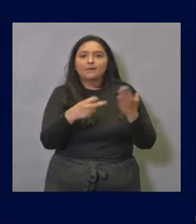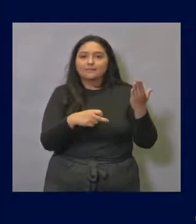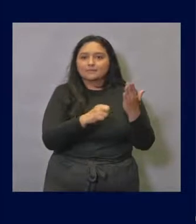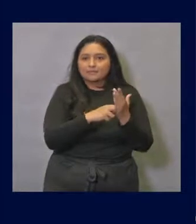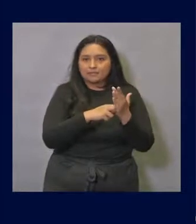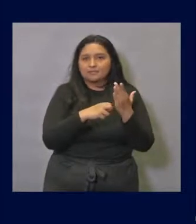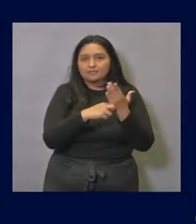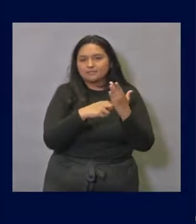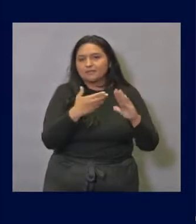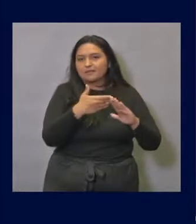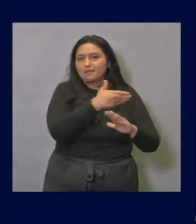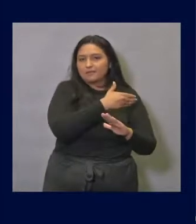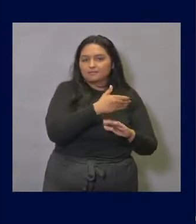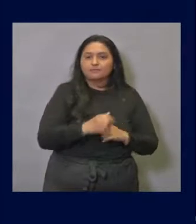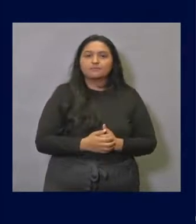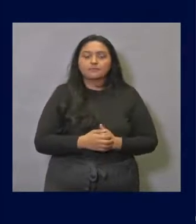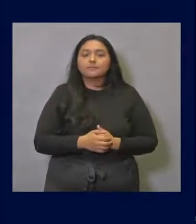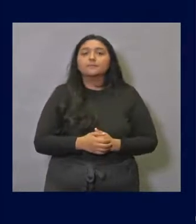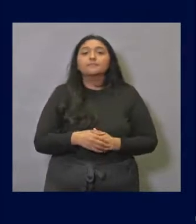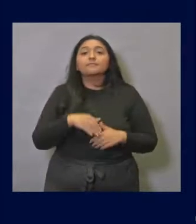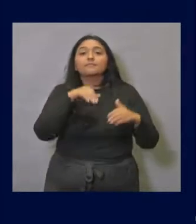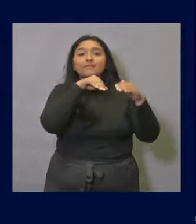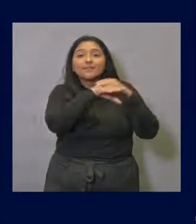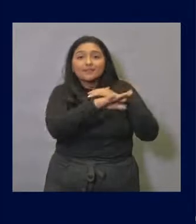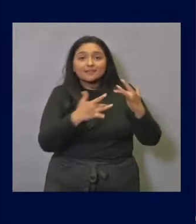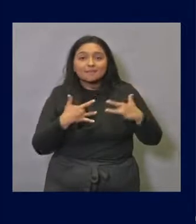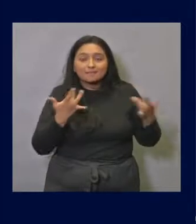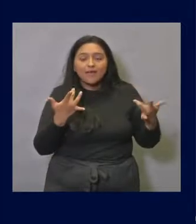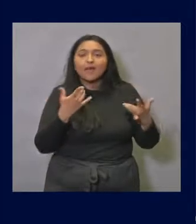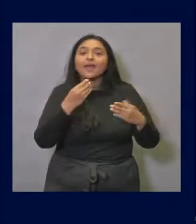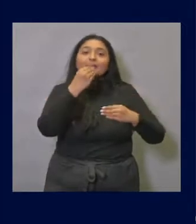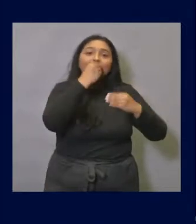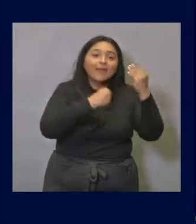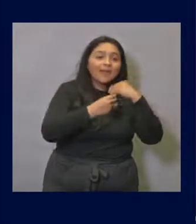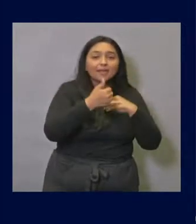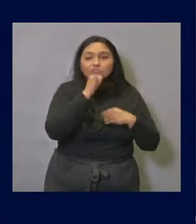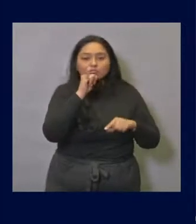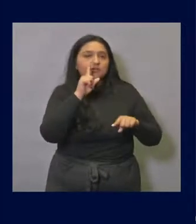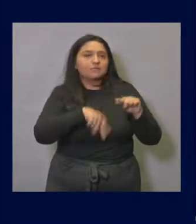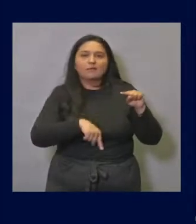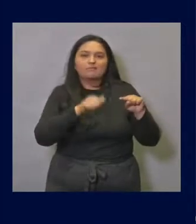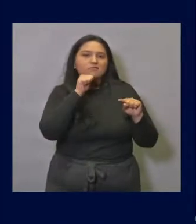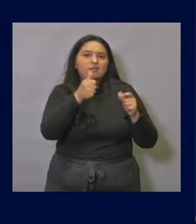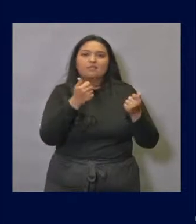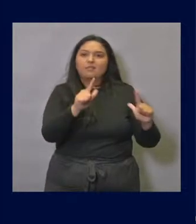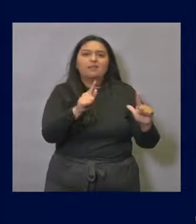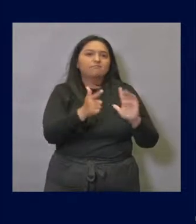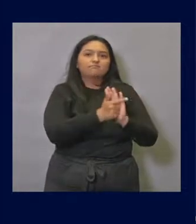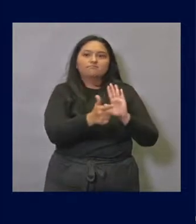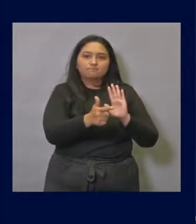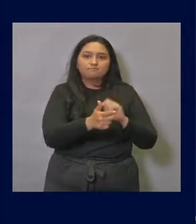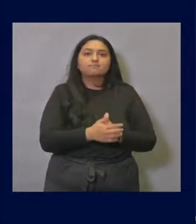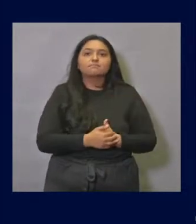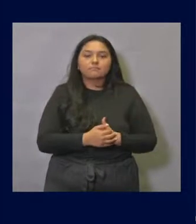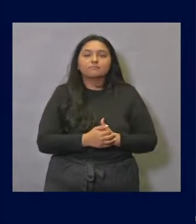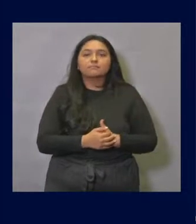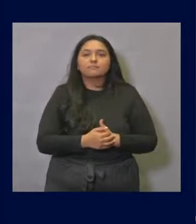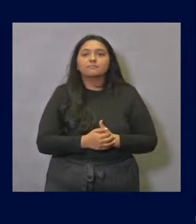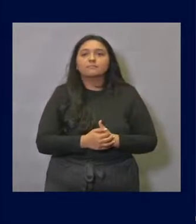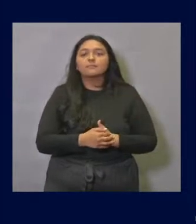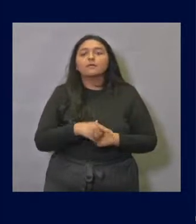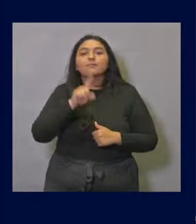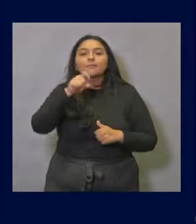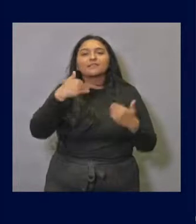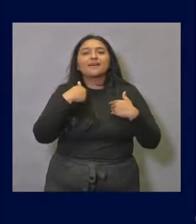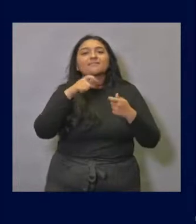anticipación. No se permite comer o beber mientras está sentado y para ello habrá áreas preestablecidas